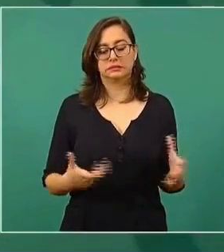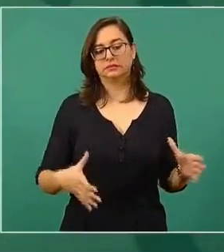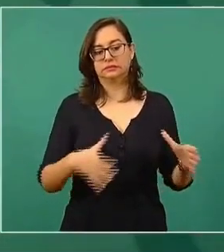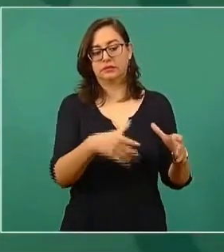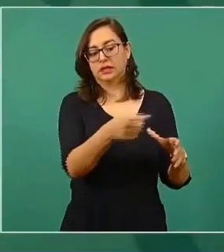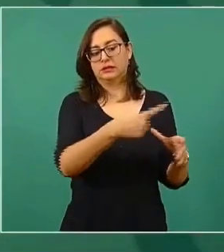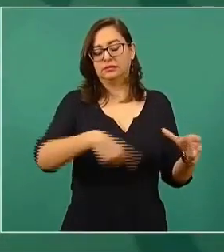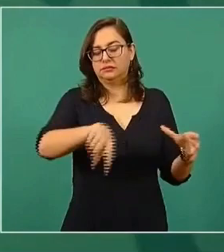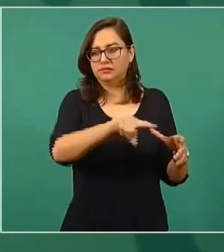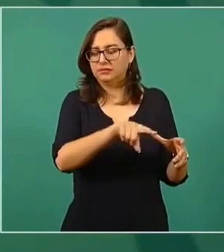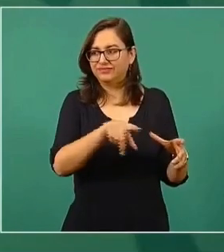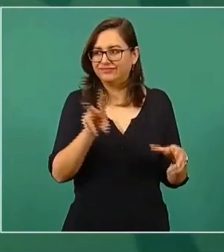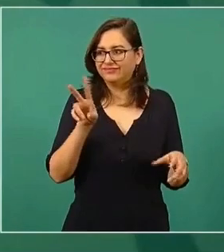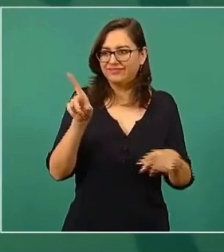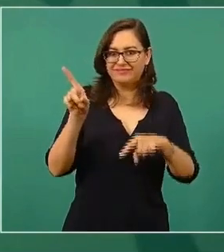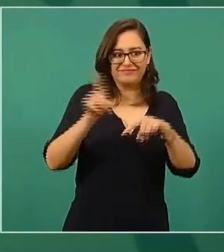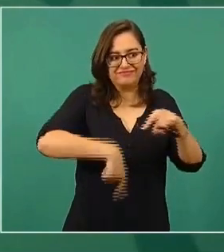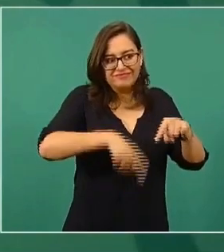pues no les gusta,